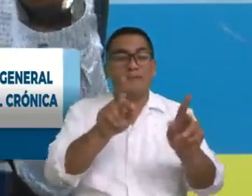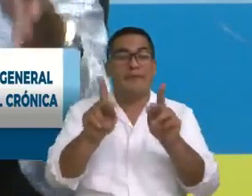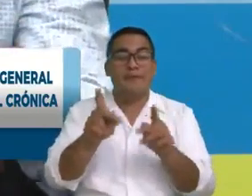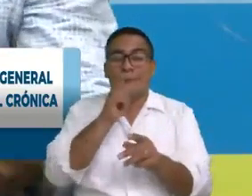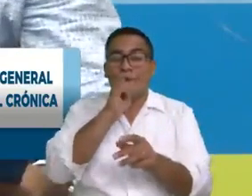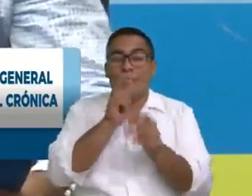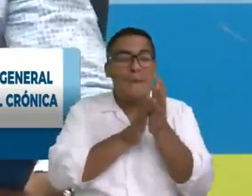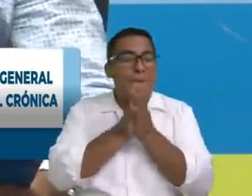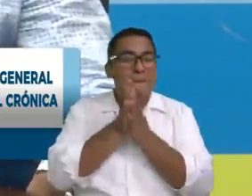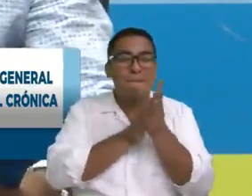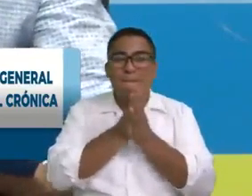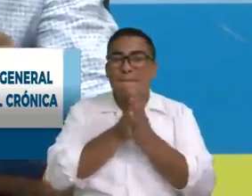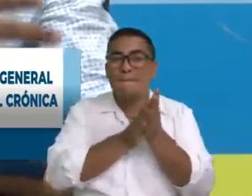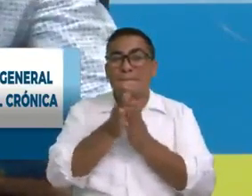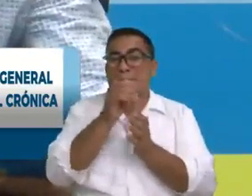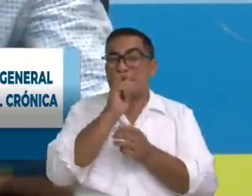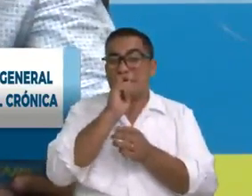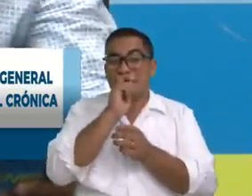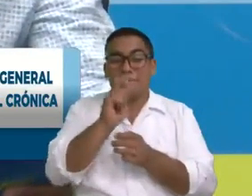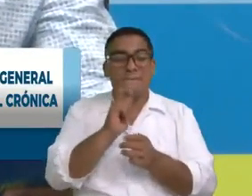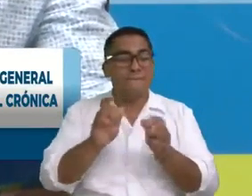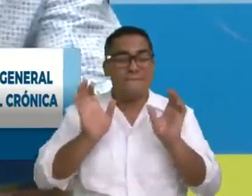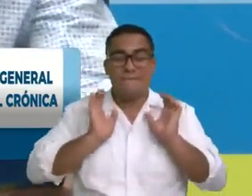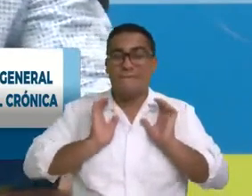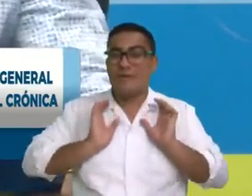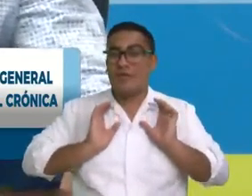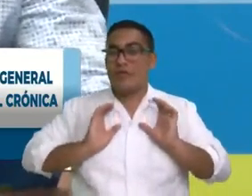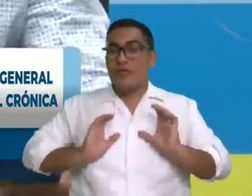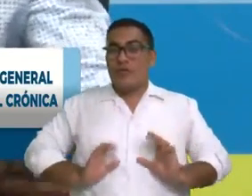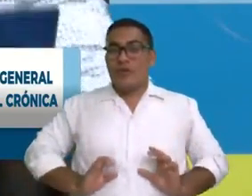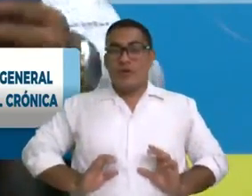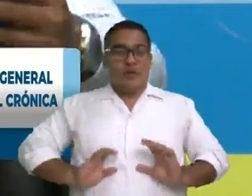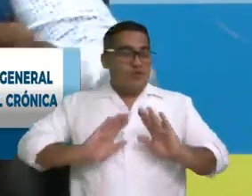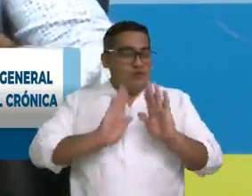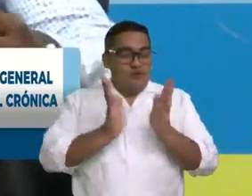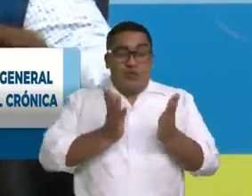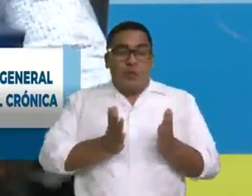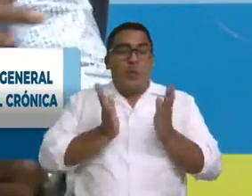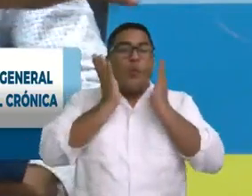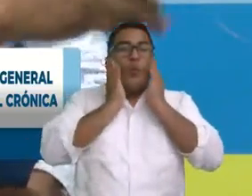mirarse bien, pues, o sea, su cuerpo, su silueta, su cara.